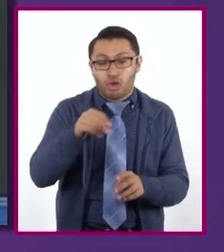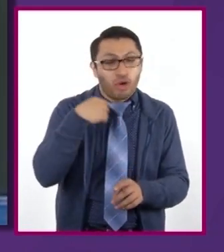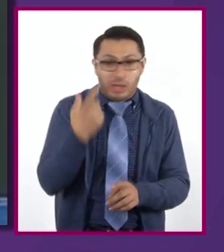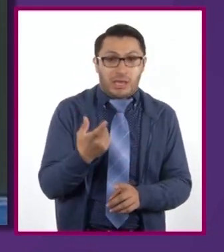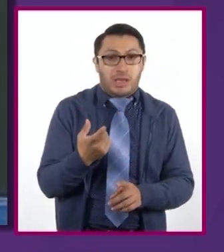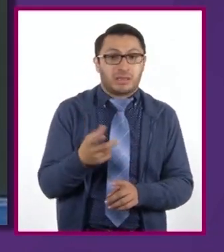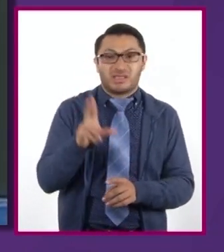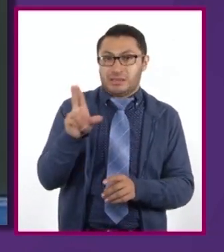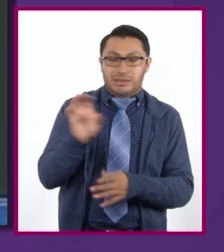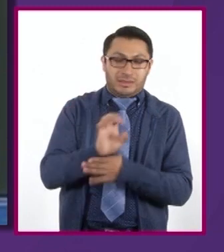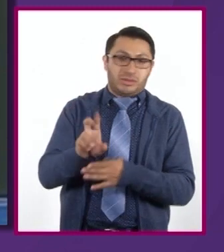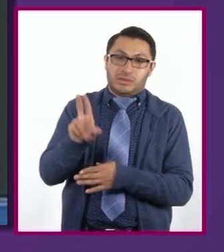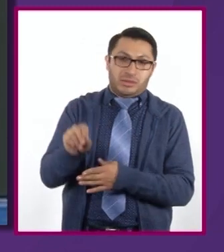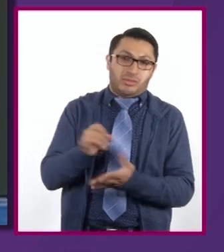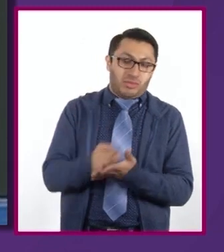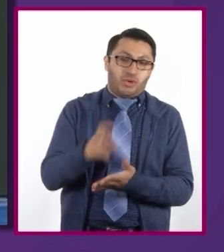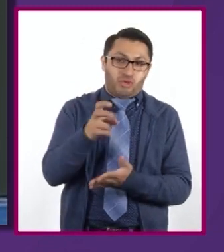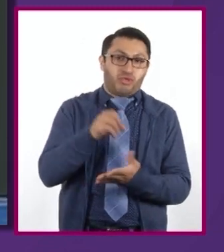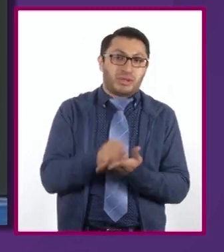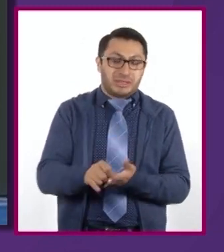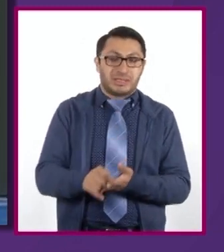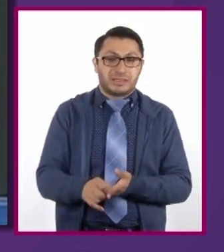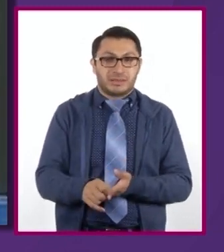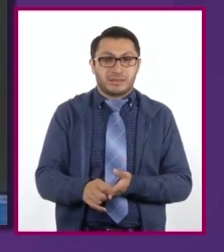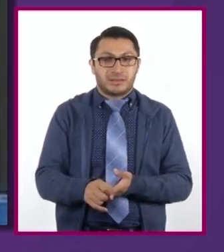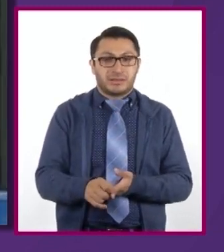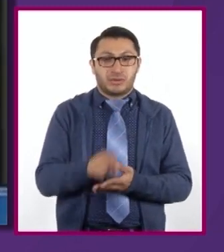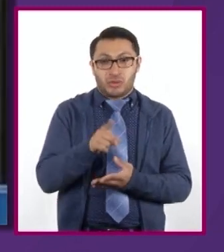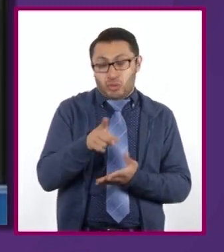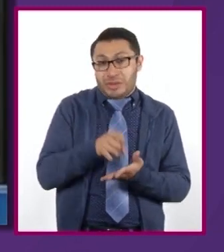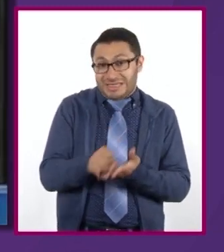el ocio es la madre de todos los vicios, ¿no?